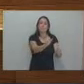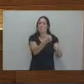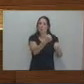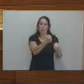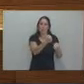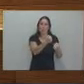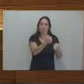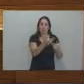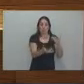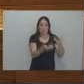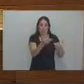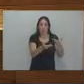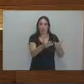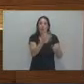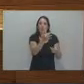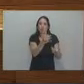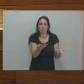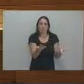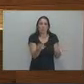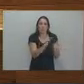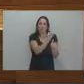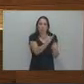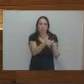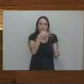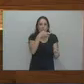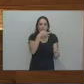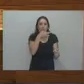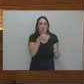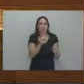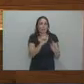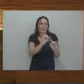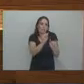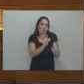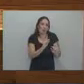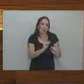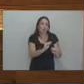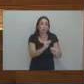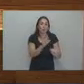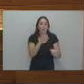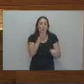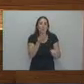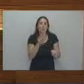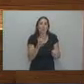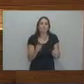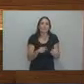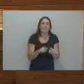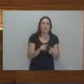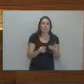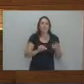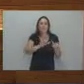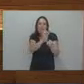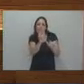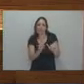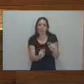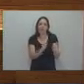enormemente el tono del discurso, ese toque casi New Age de la presentación que nos hizo, porque por lo menos cambia el cariz del debate parlamentario.